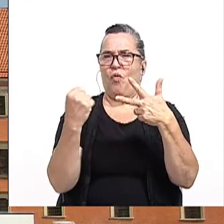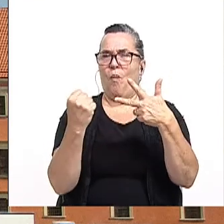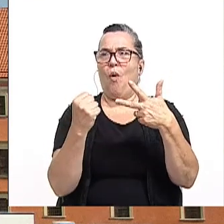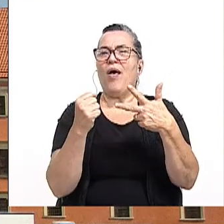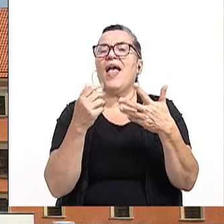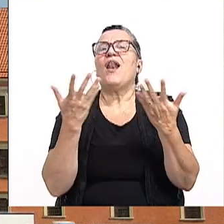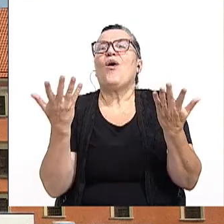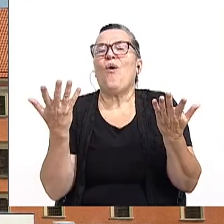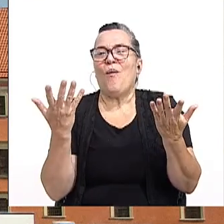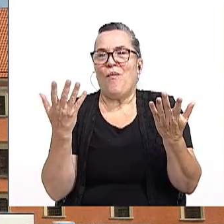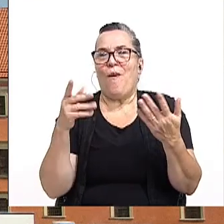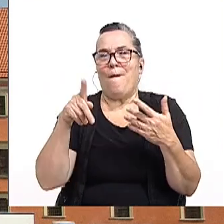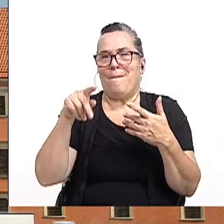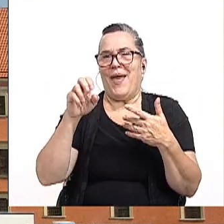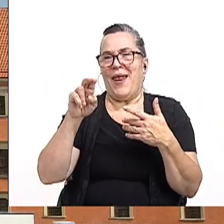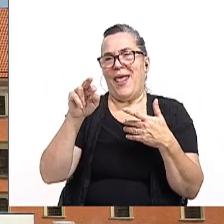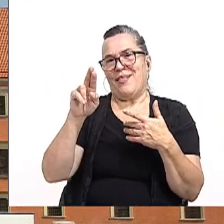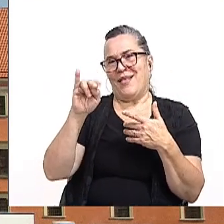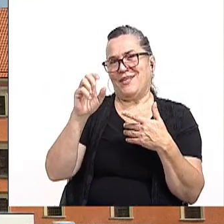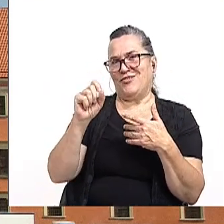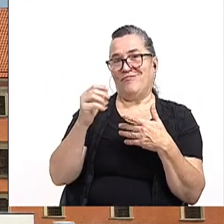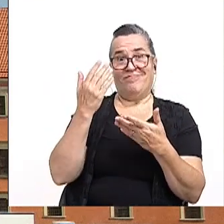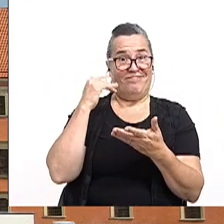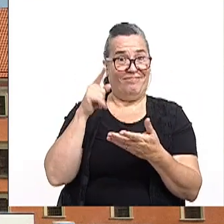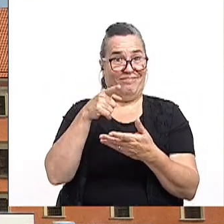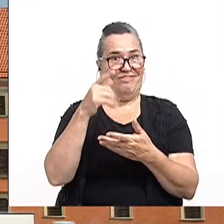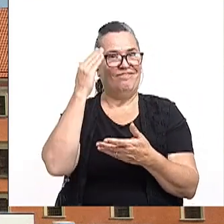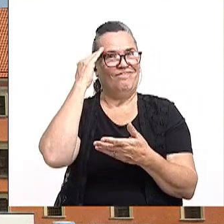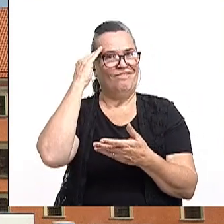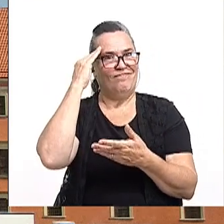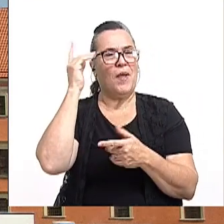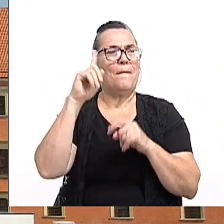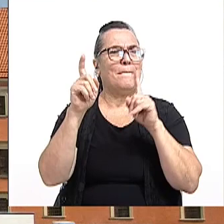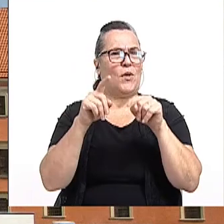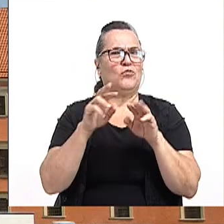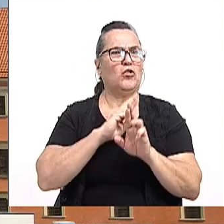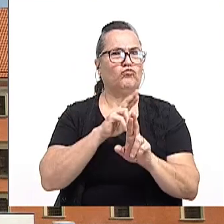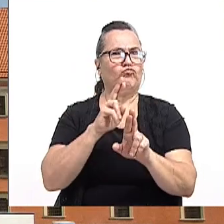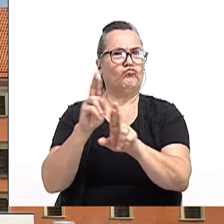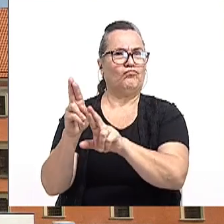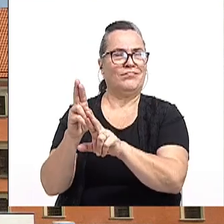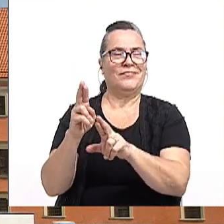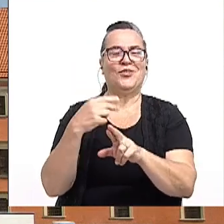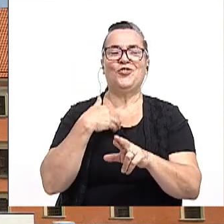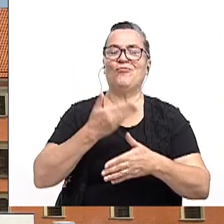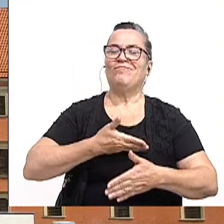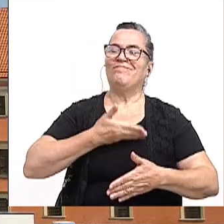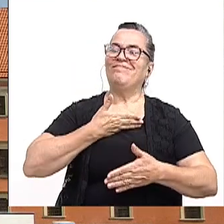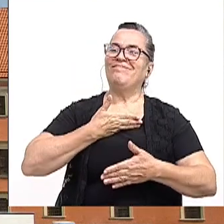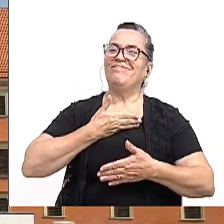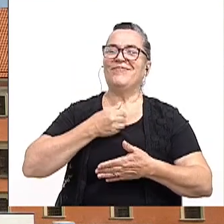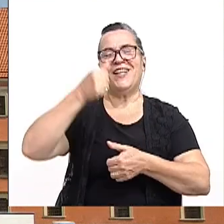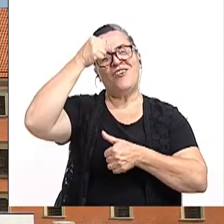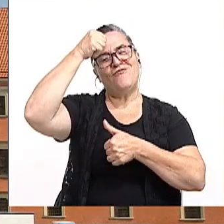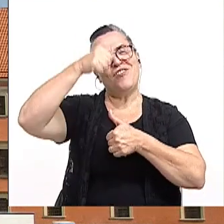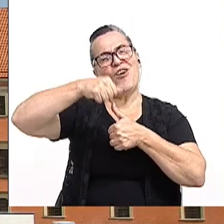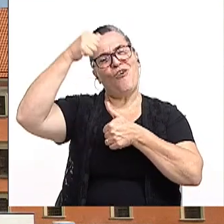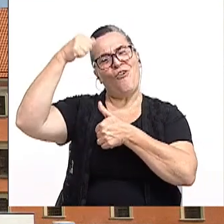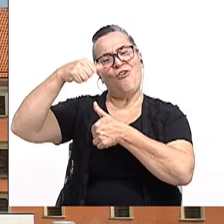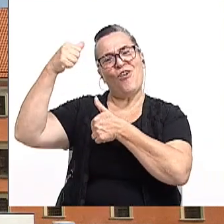Yo creo que ya saben contestar todas esas preguntas. ¿Qué les pareció la clase? Yo muy orgullosa de recordar todos